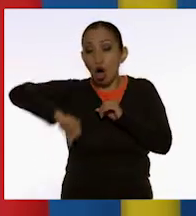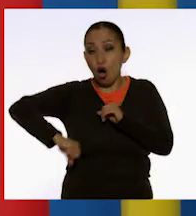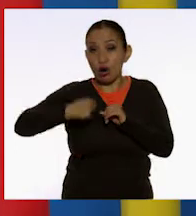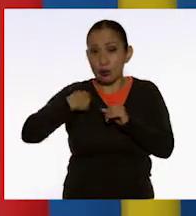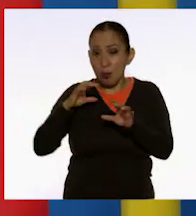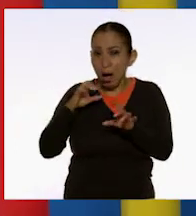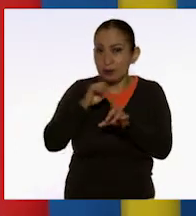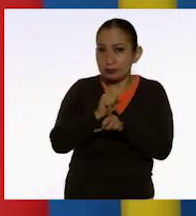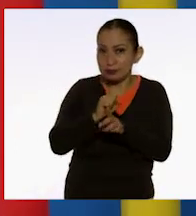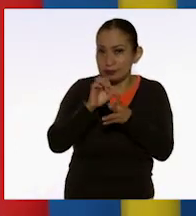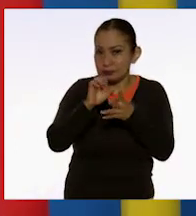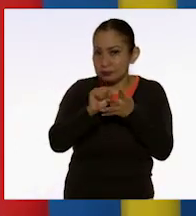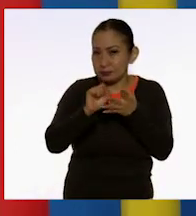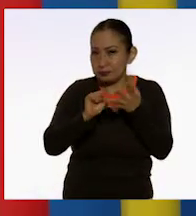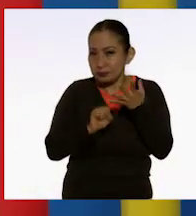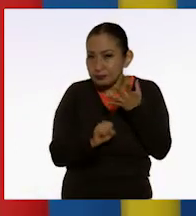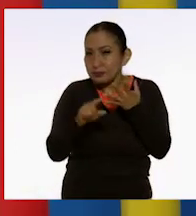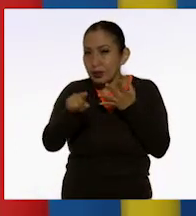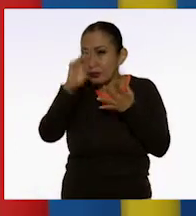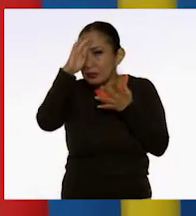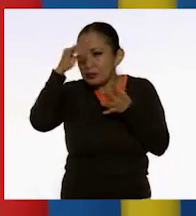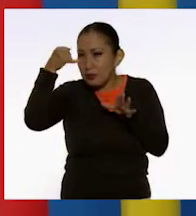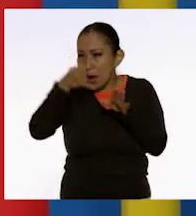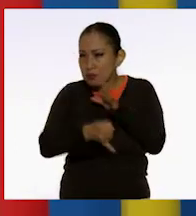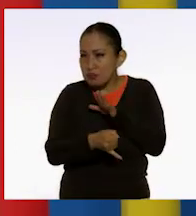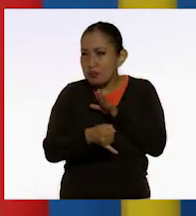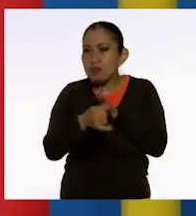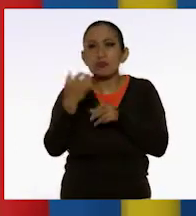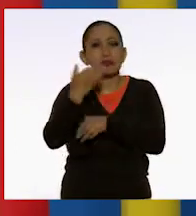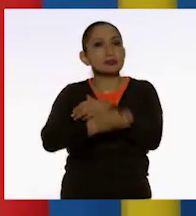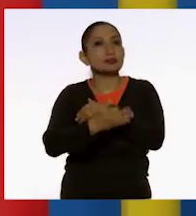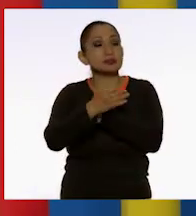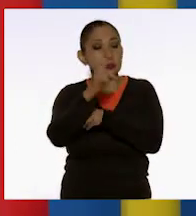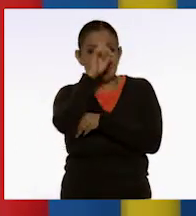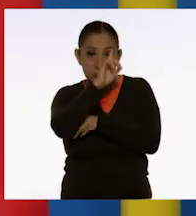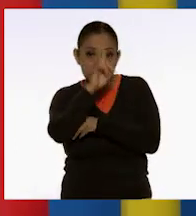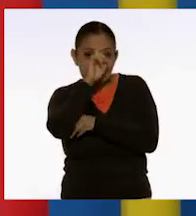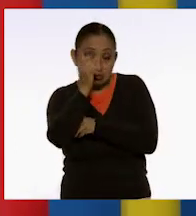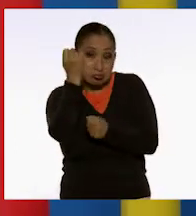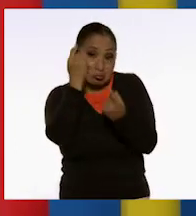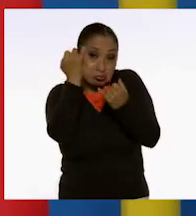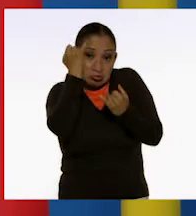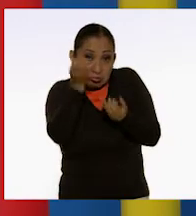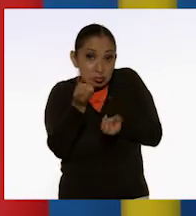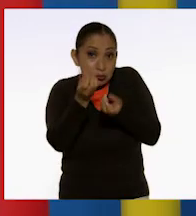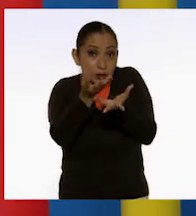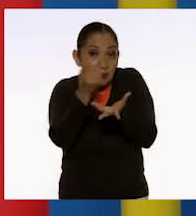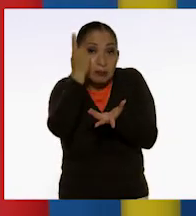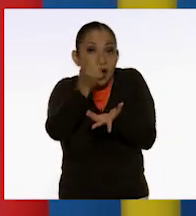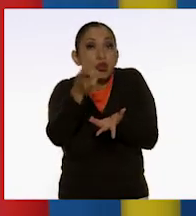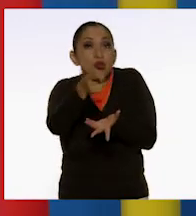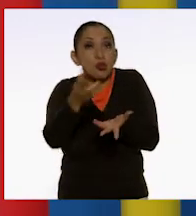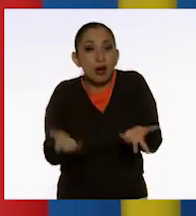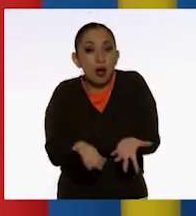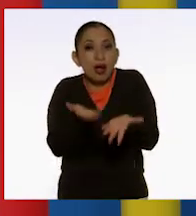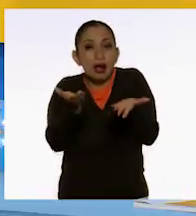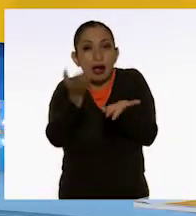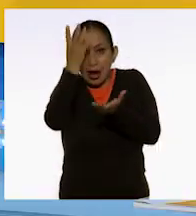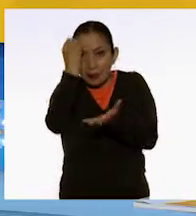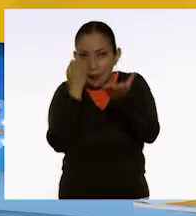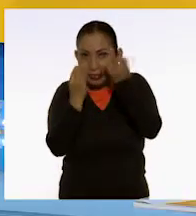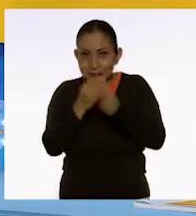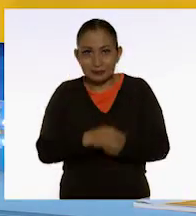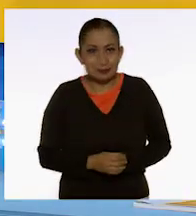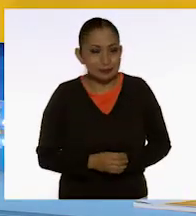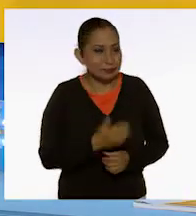en un poco más al respecto. Mientras tanto, les sugerimos algunas ideas para promover su aprendizaje.